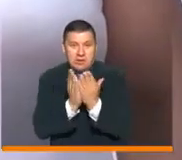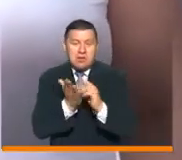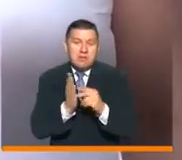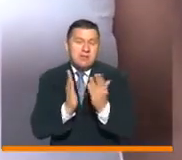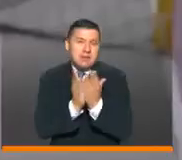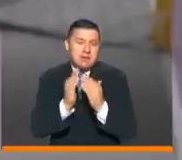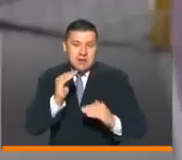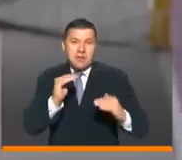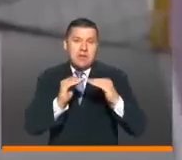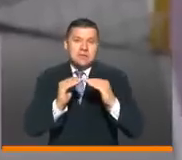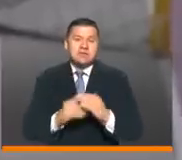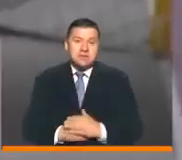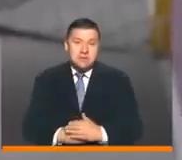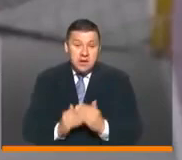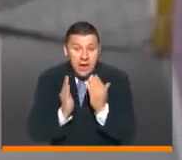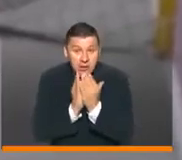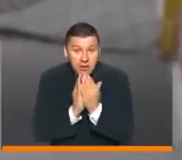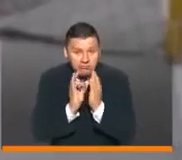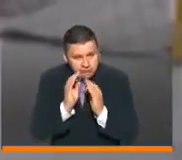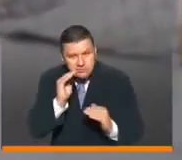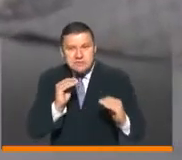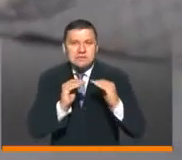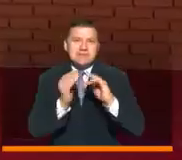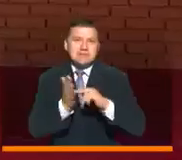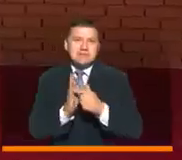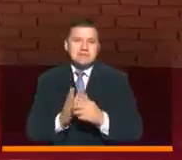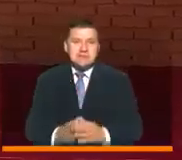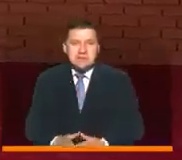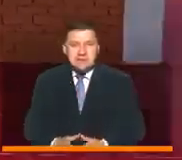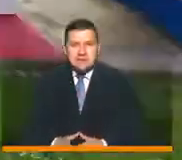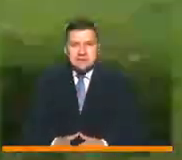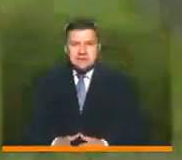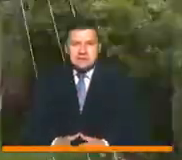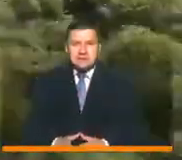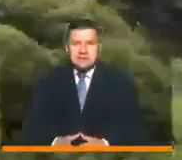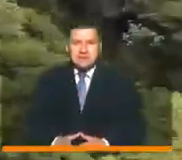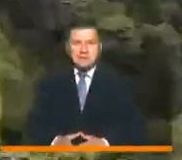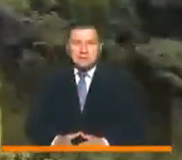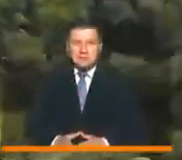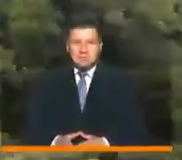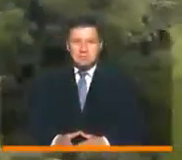es equidad. La educación es equidad.